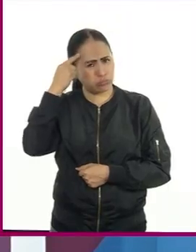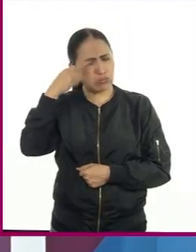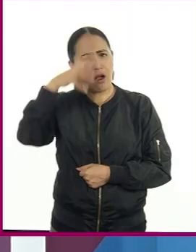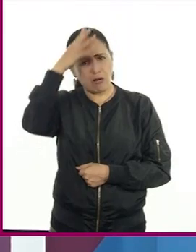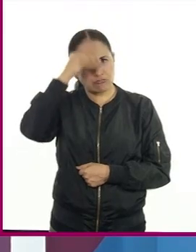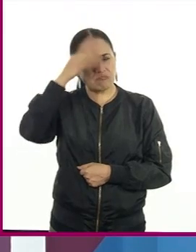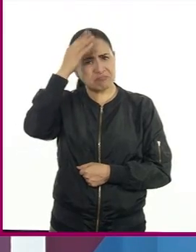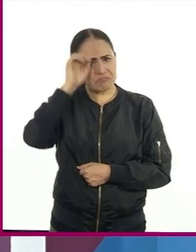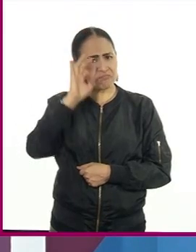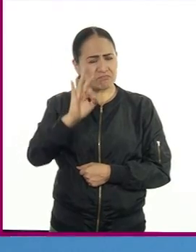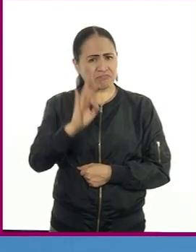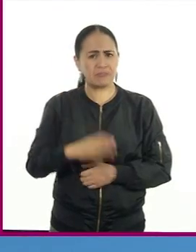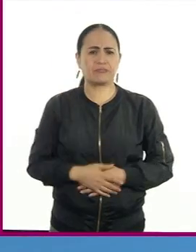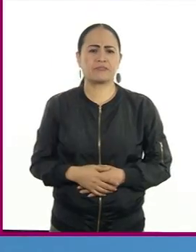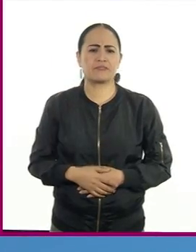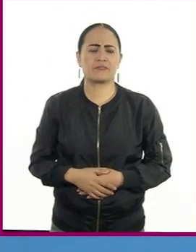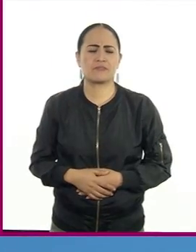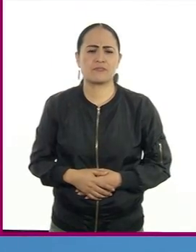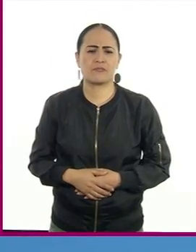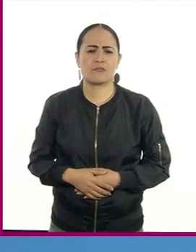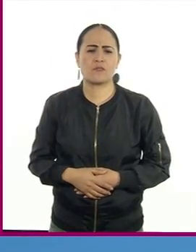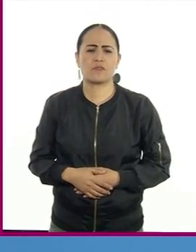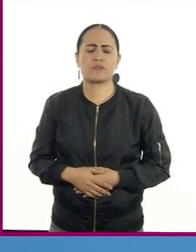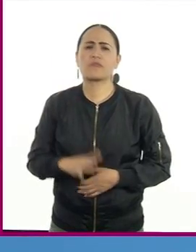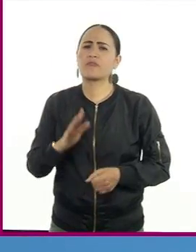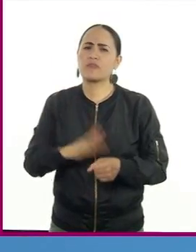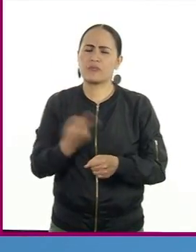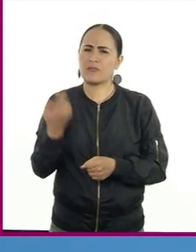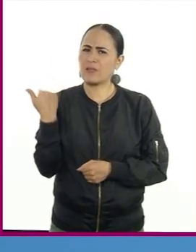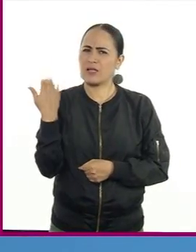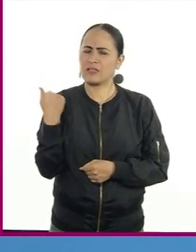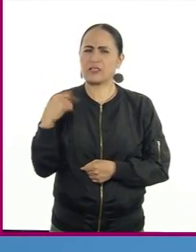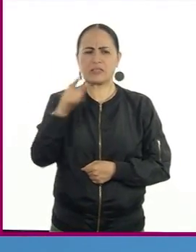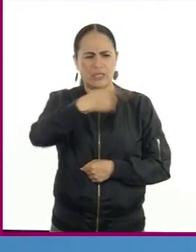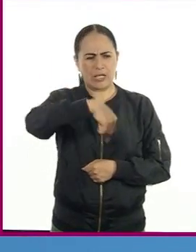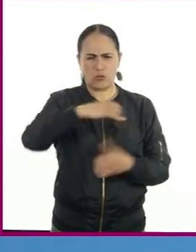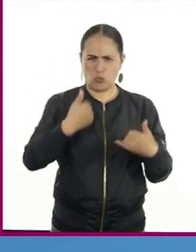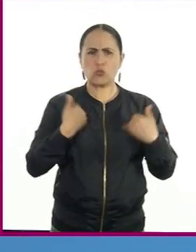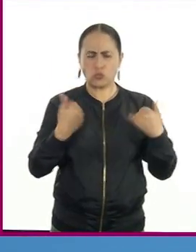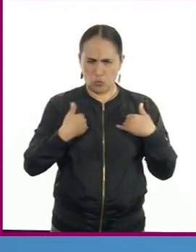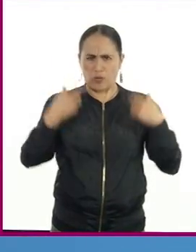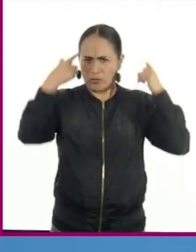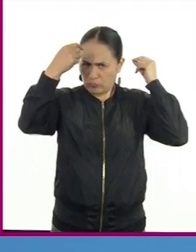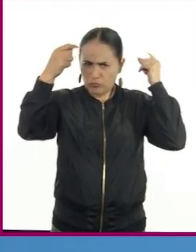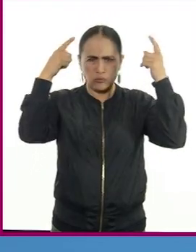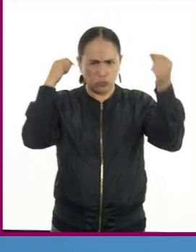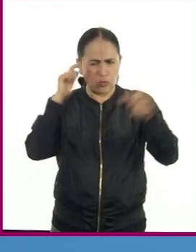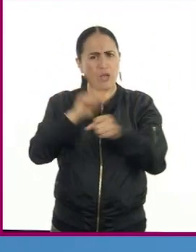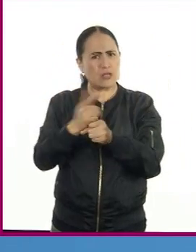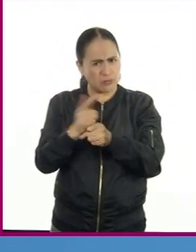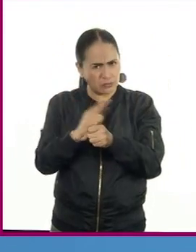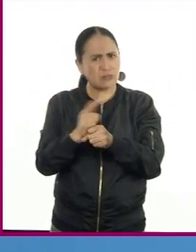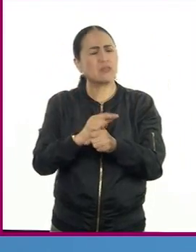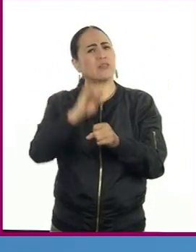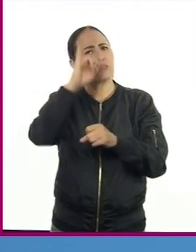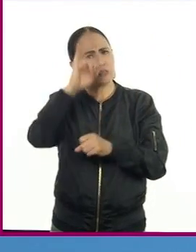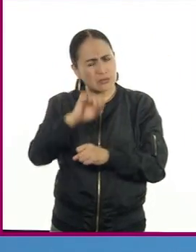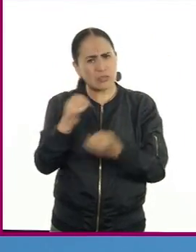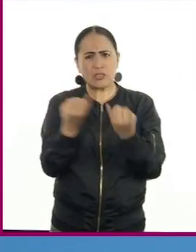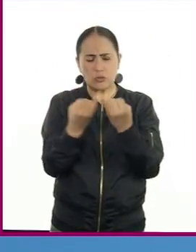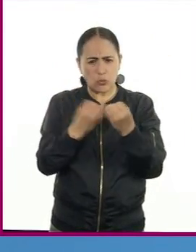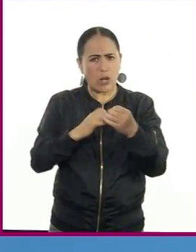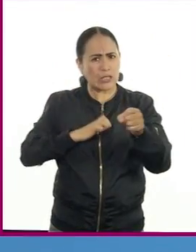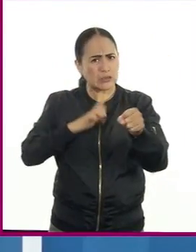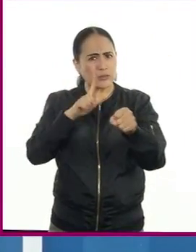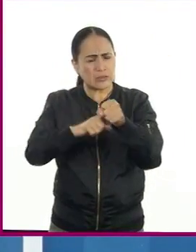comentaste que un gran porcentaje de jóvenes tienen estudios de licenciatura y a veces cuentan con una